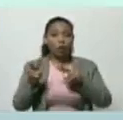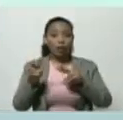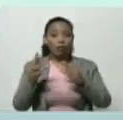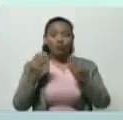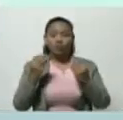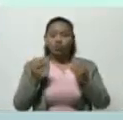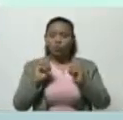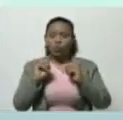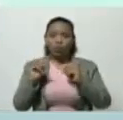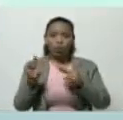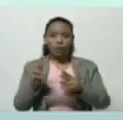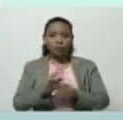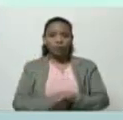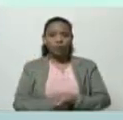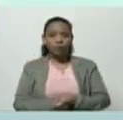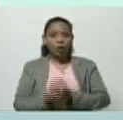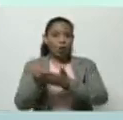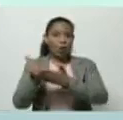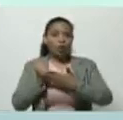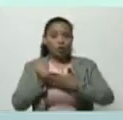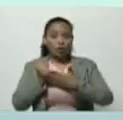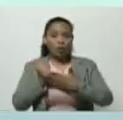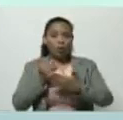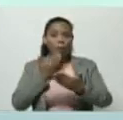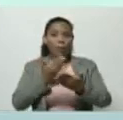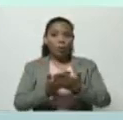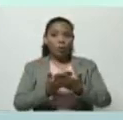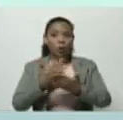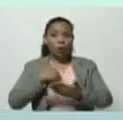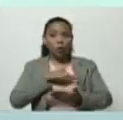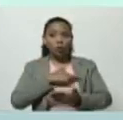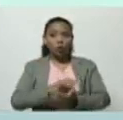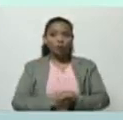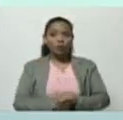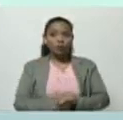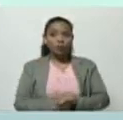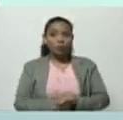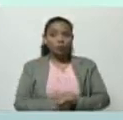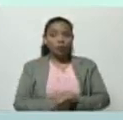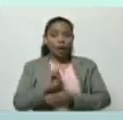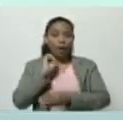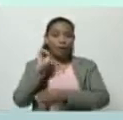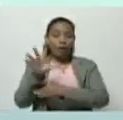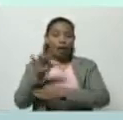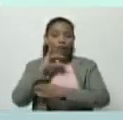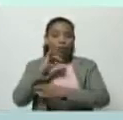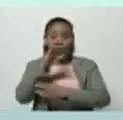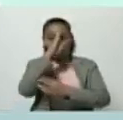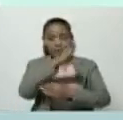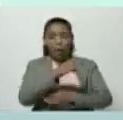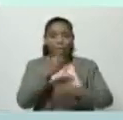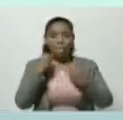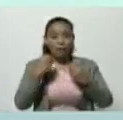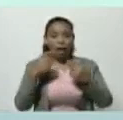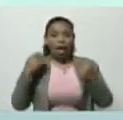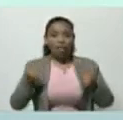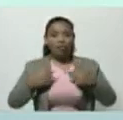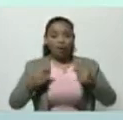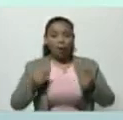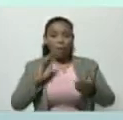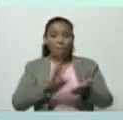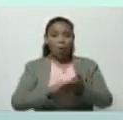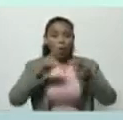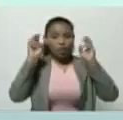muchísimas ocasiones, nos ha ayudado, nos ha permitido a nosotros enviar información directa para activarnos. Pongo el